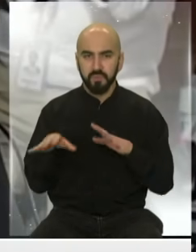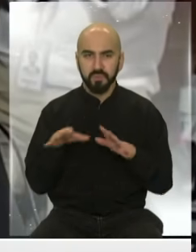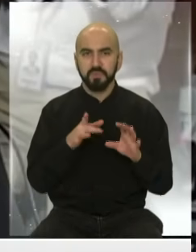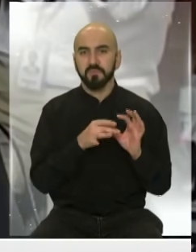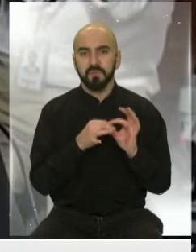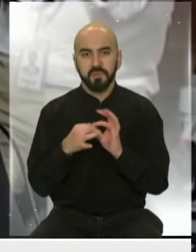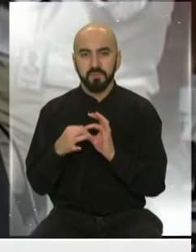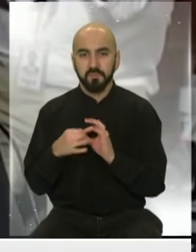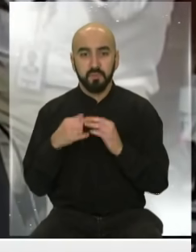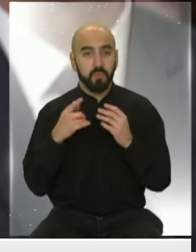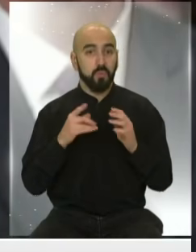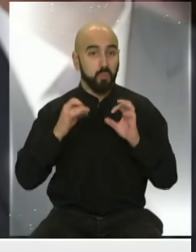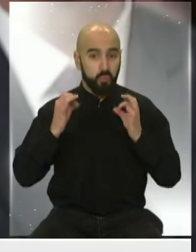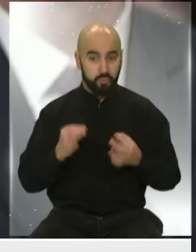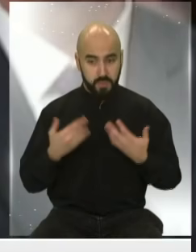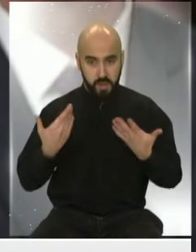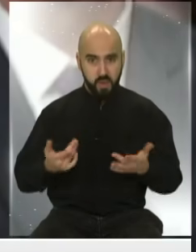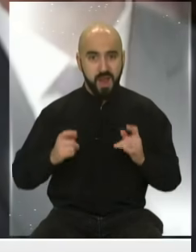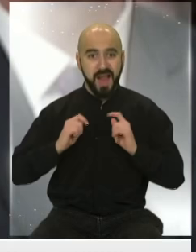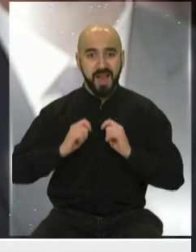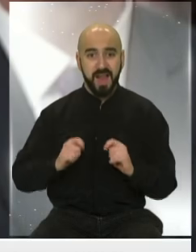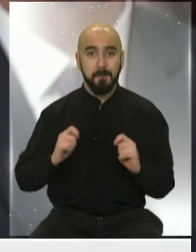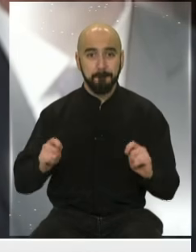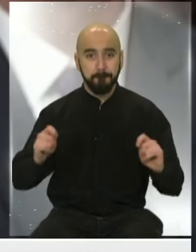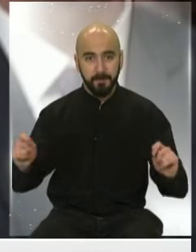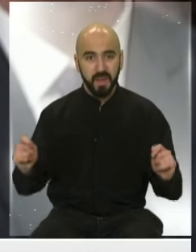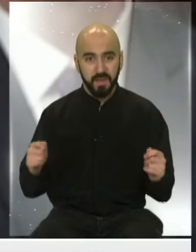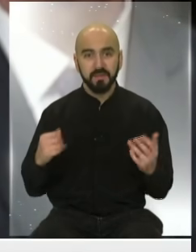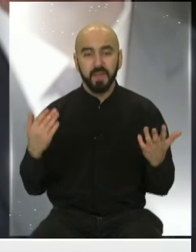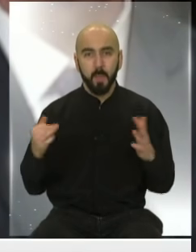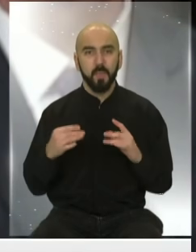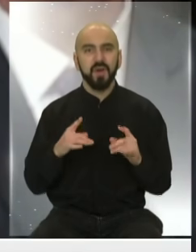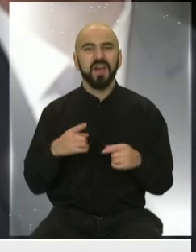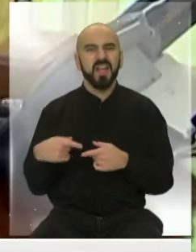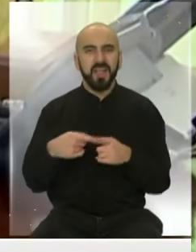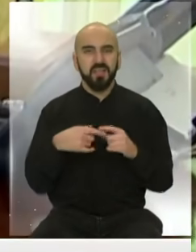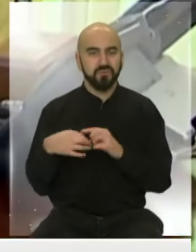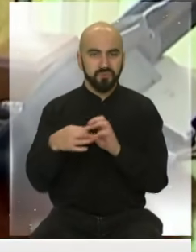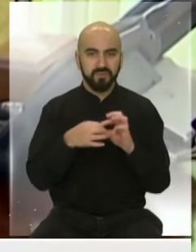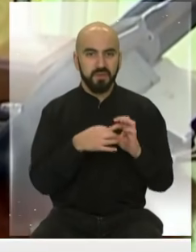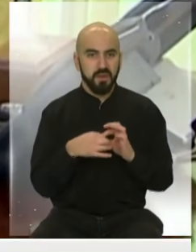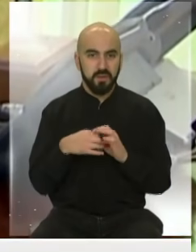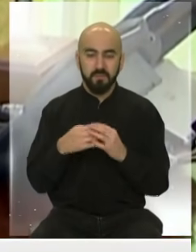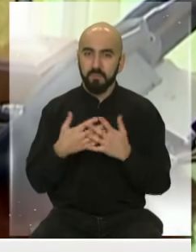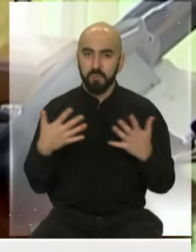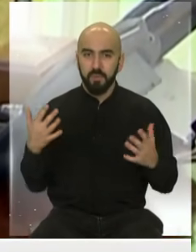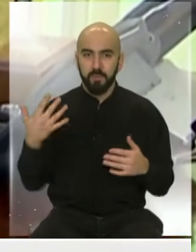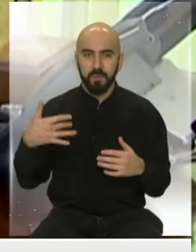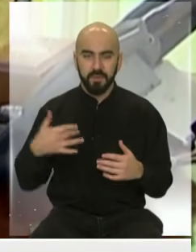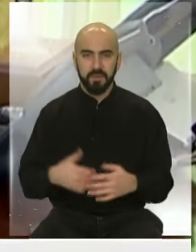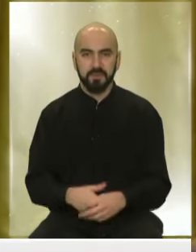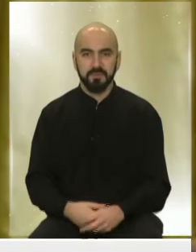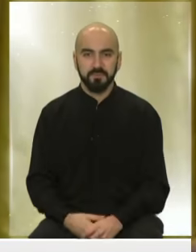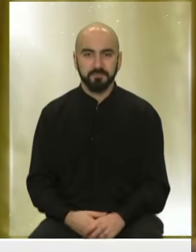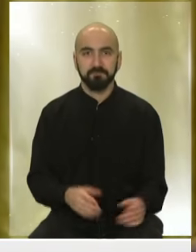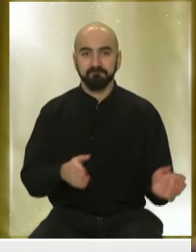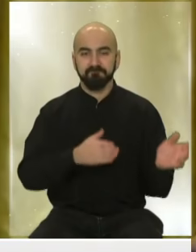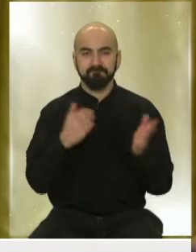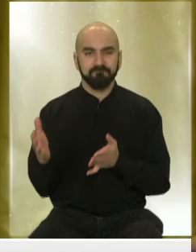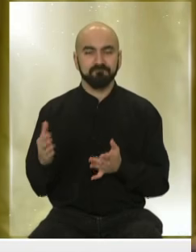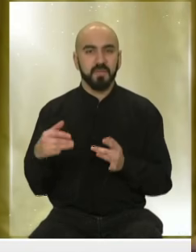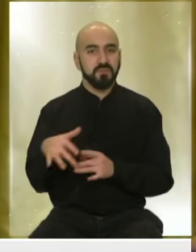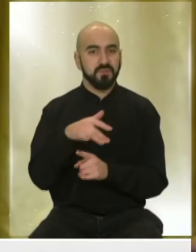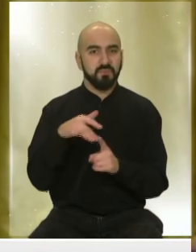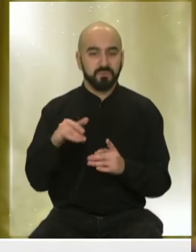esto en plena campaña, cuando las redes sociales son muy, muy relevantes justamente en esto. Vamos con la situación